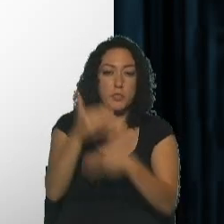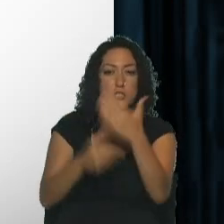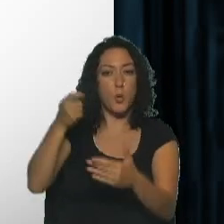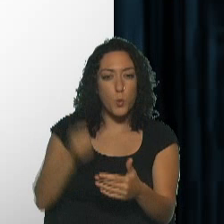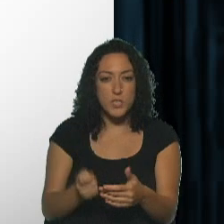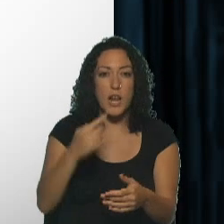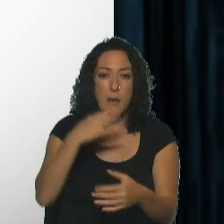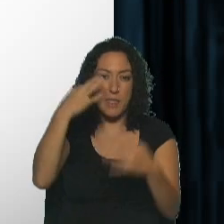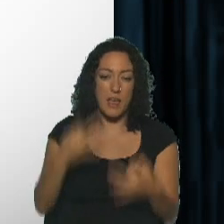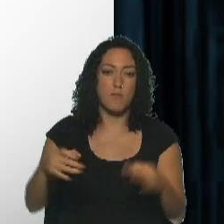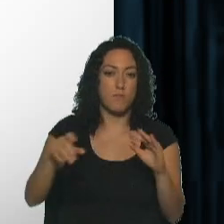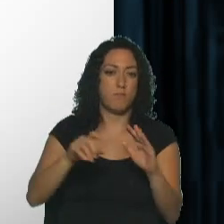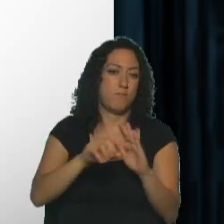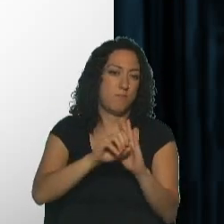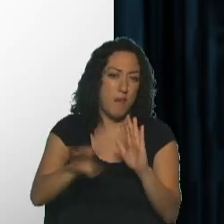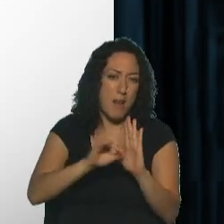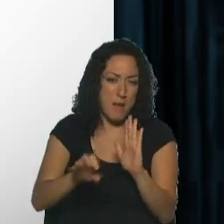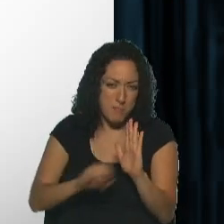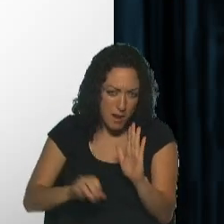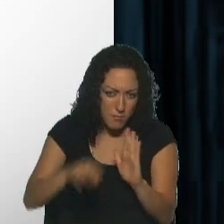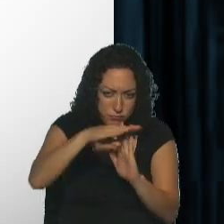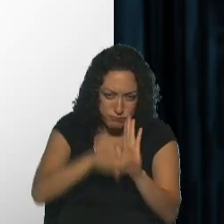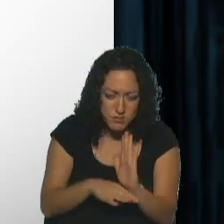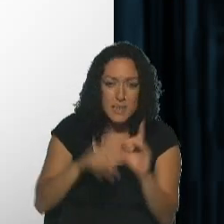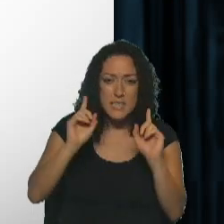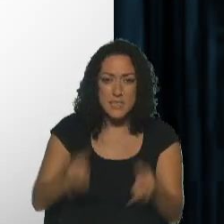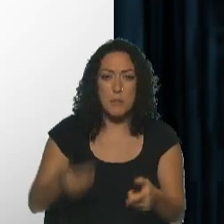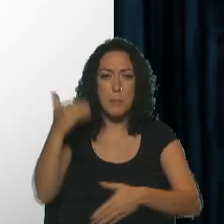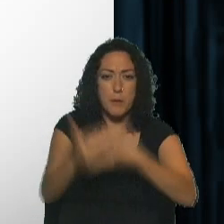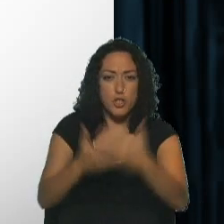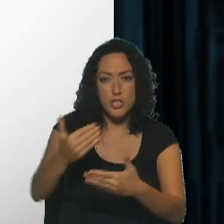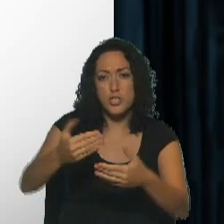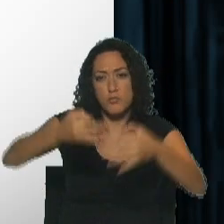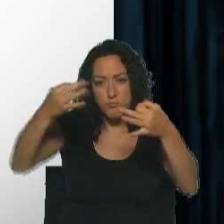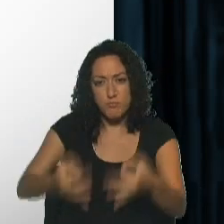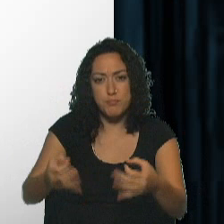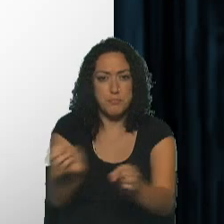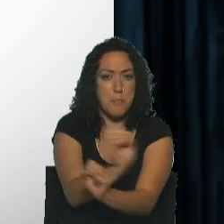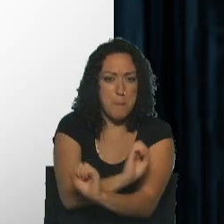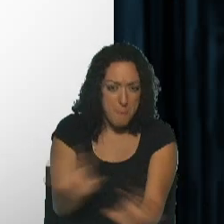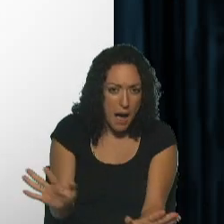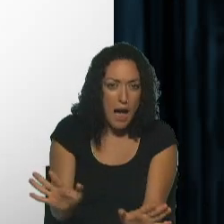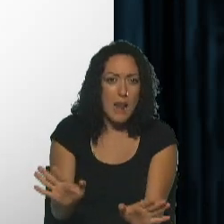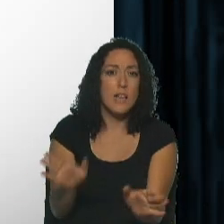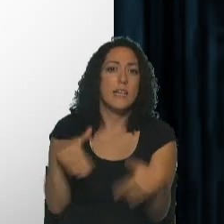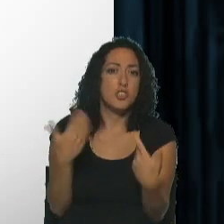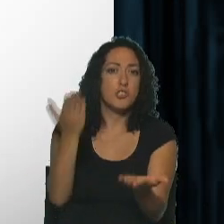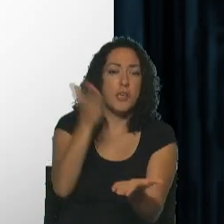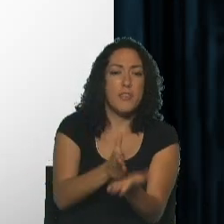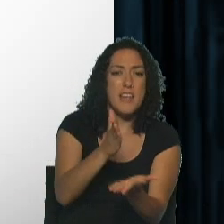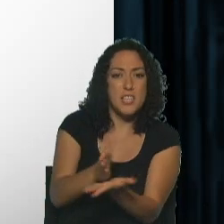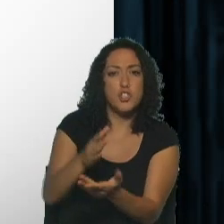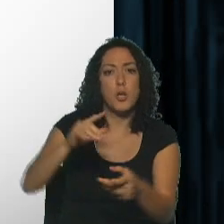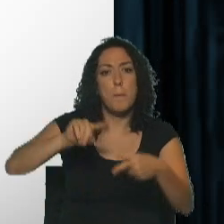judicial plagado de irregularidades y violaciones al debido proceso, constituye un claro cercenamiento a los derechos